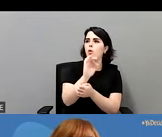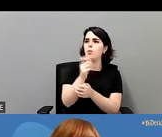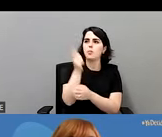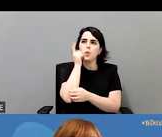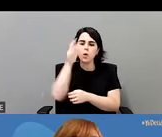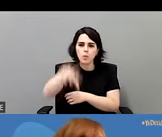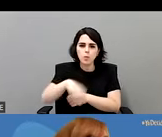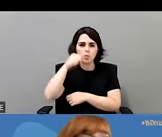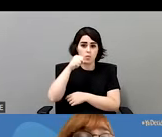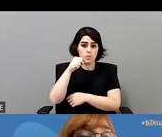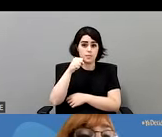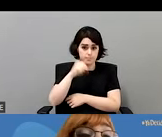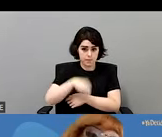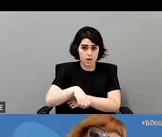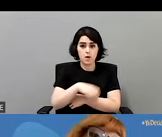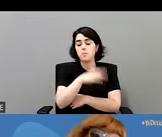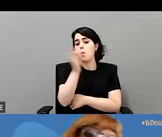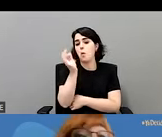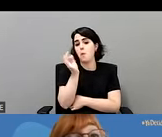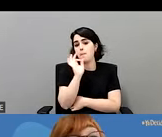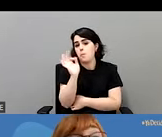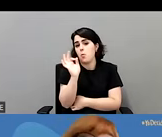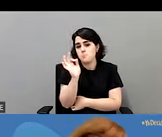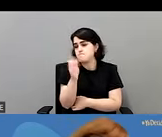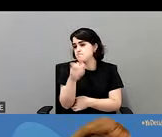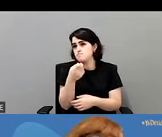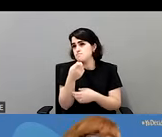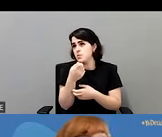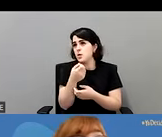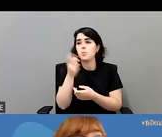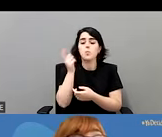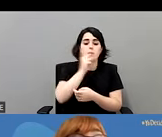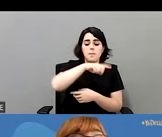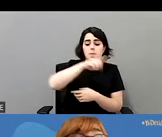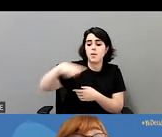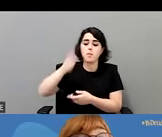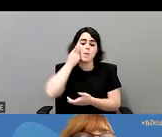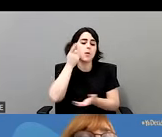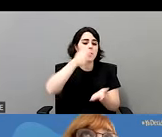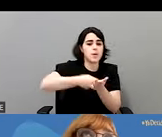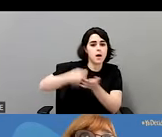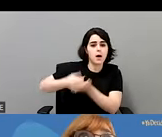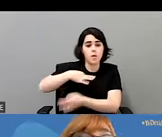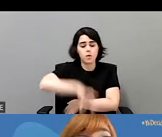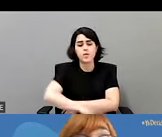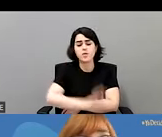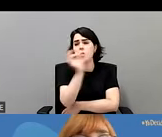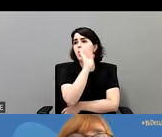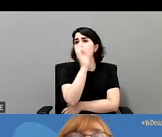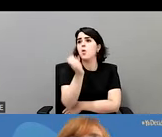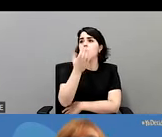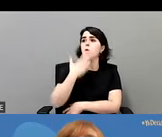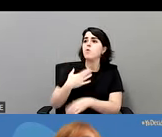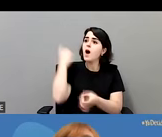móvil, ¿vale? Para comprar un móvil o pagar la cuota del móvil, o para poder hacer actividades de